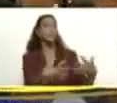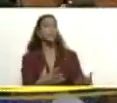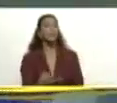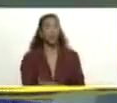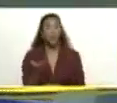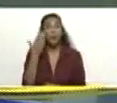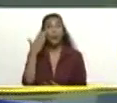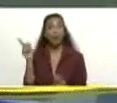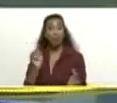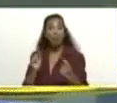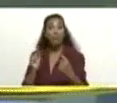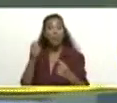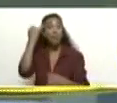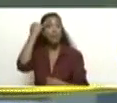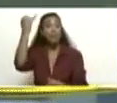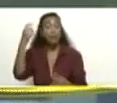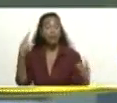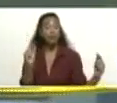Importante debatir.